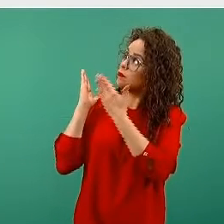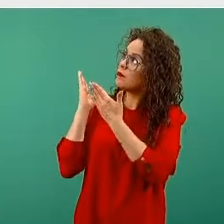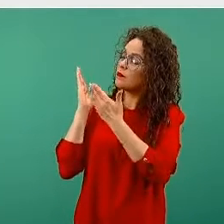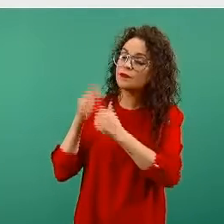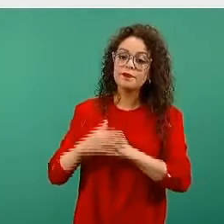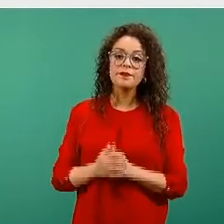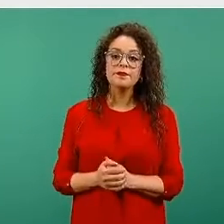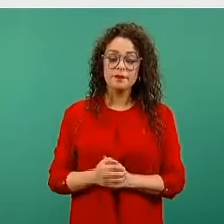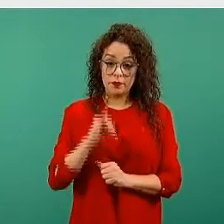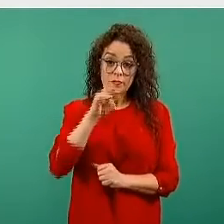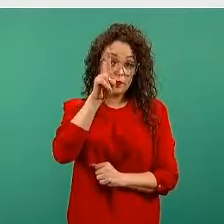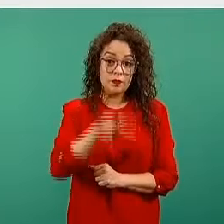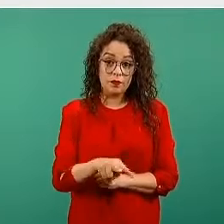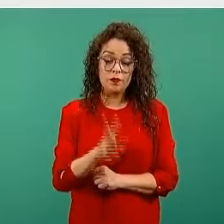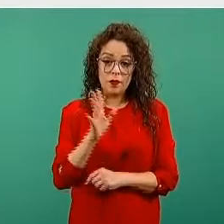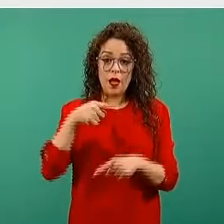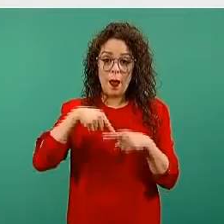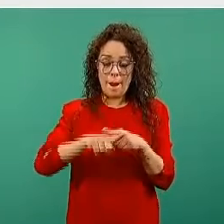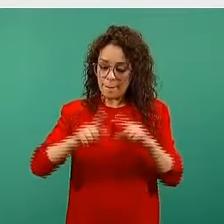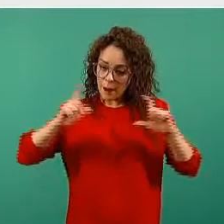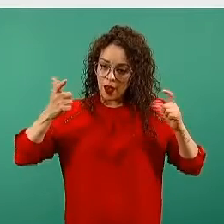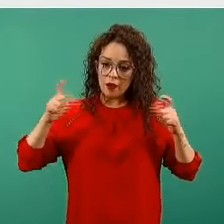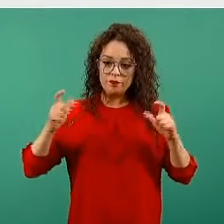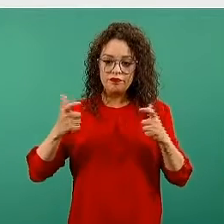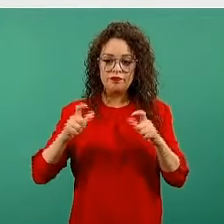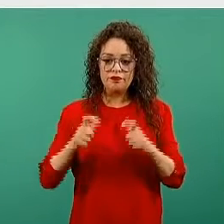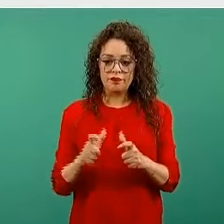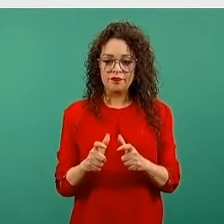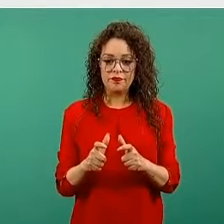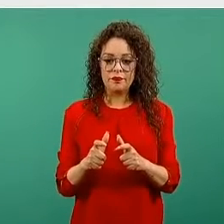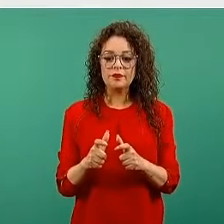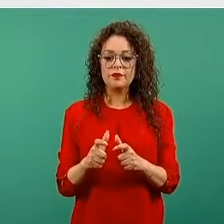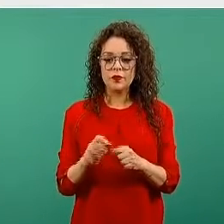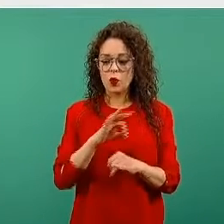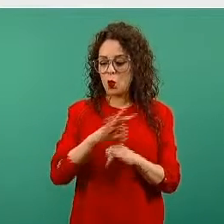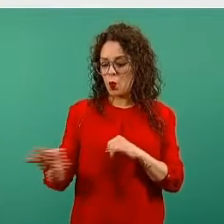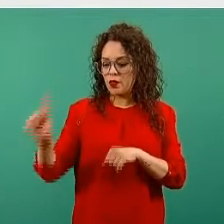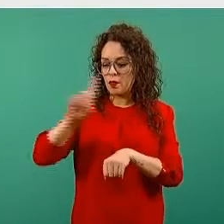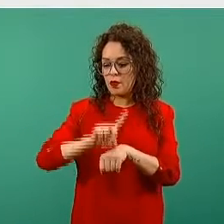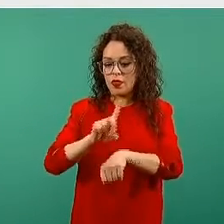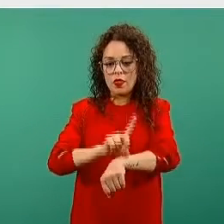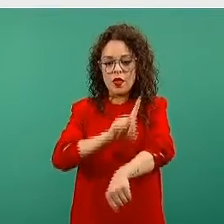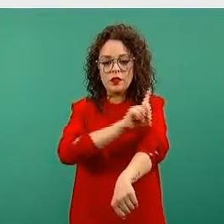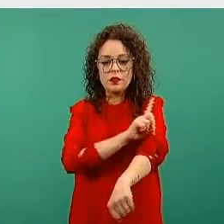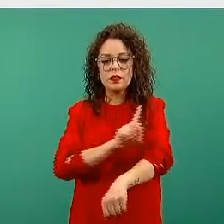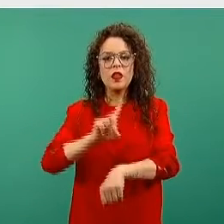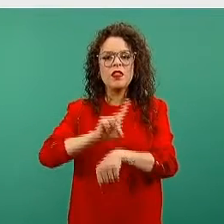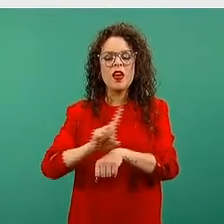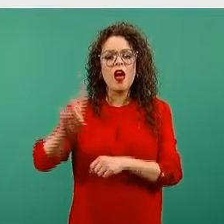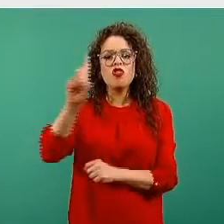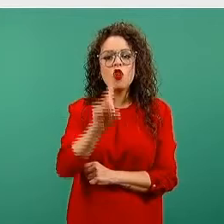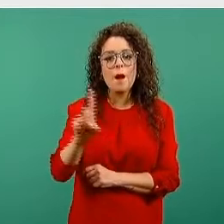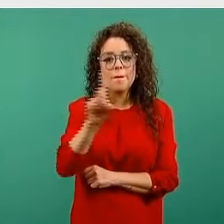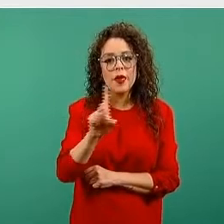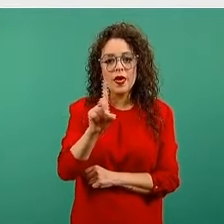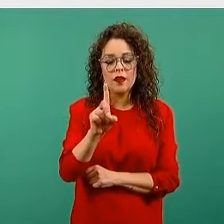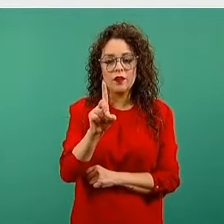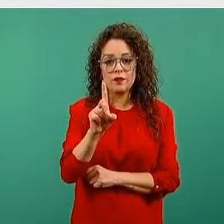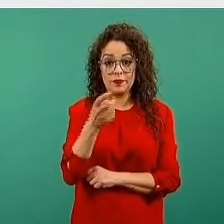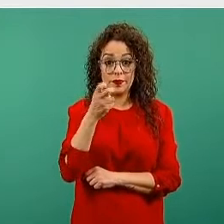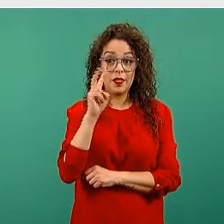cierto, también ha disminuido en algunos puntos porcentuales en los últimos días, desde el domingo que abrimos la gráfica,